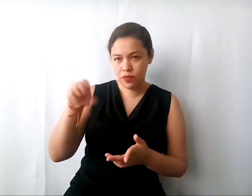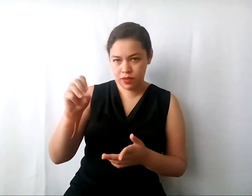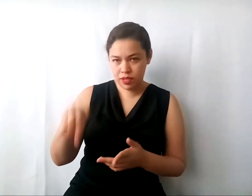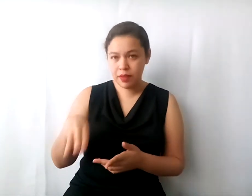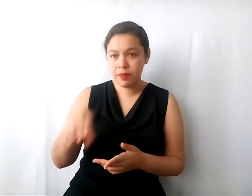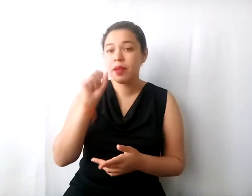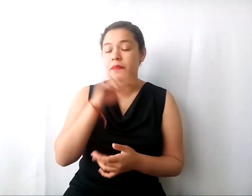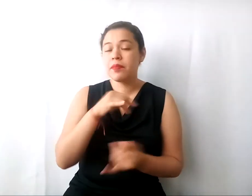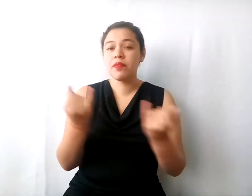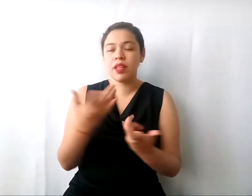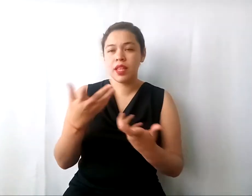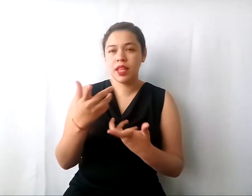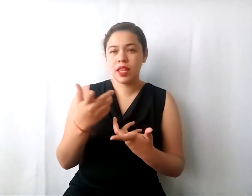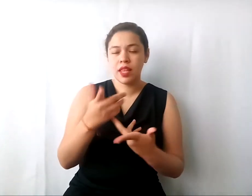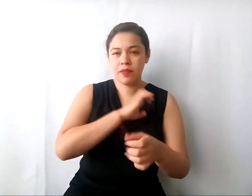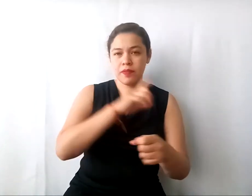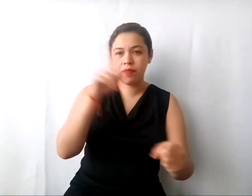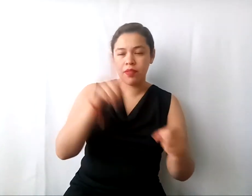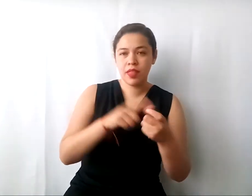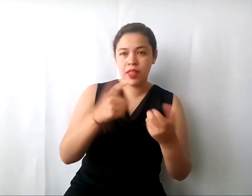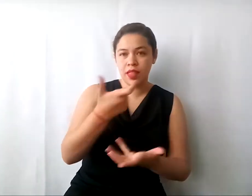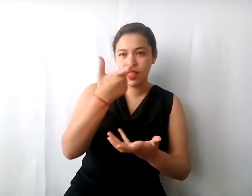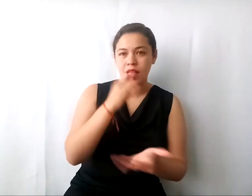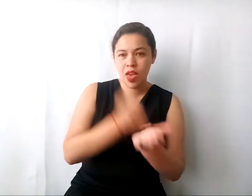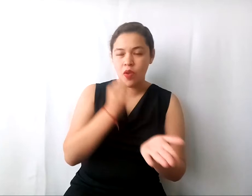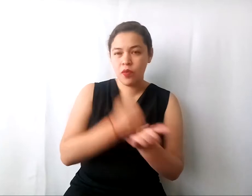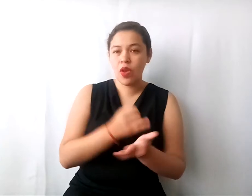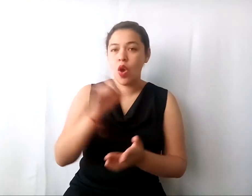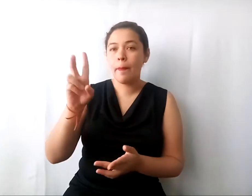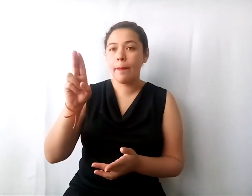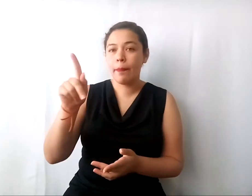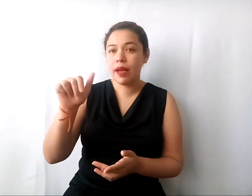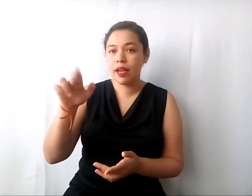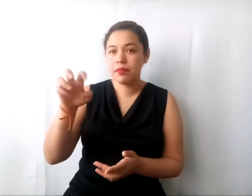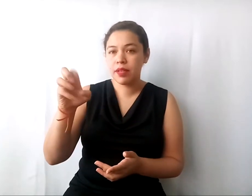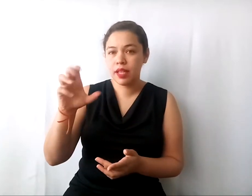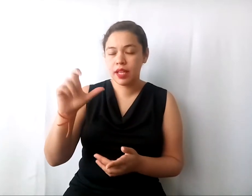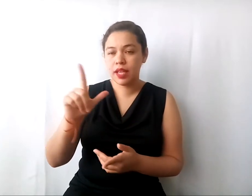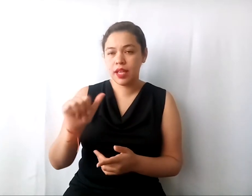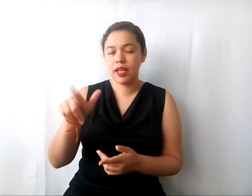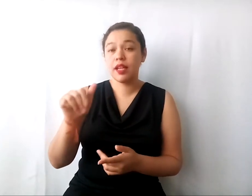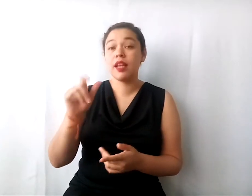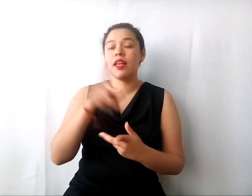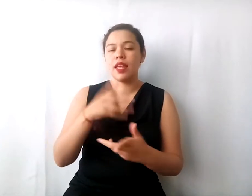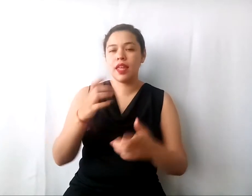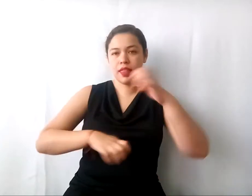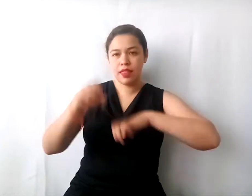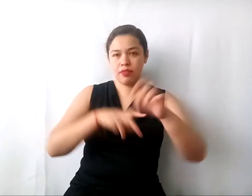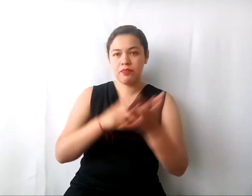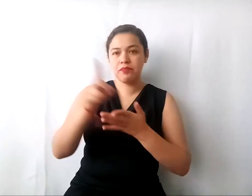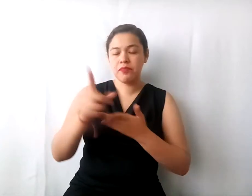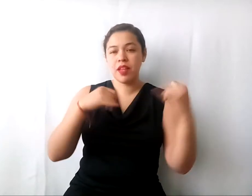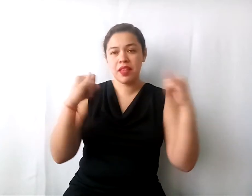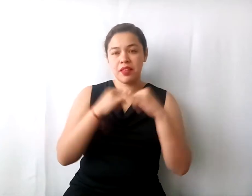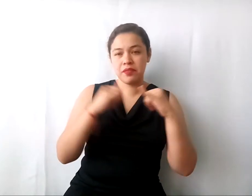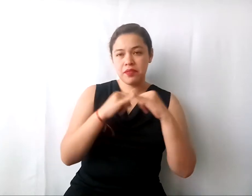en Impuestos por la Universidad Panamericana. Cuenta con estudios de posgrado en Derecho Empresarial por el Instituto Tecnológico